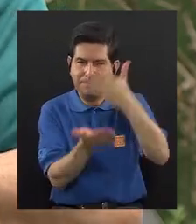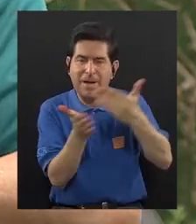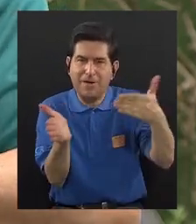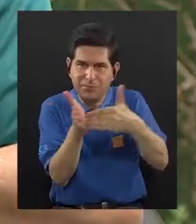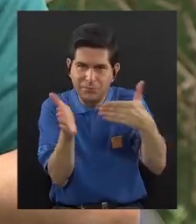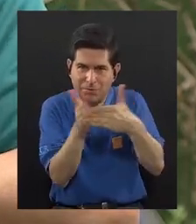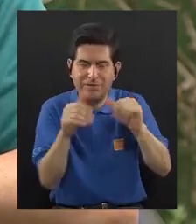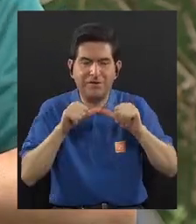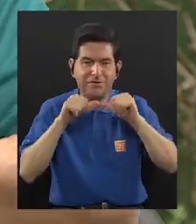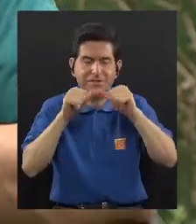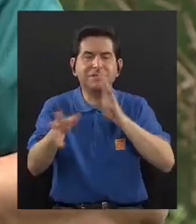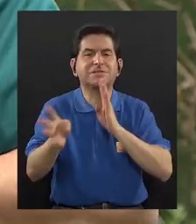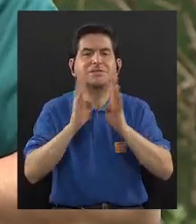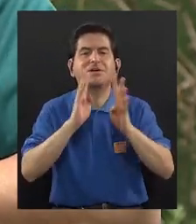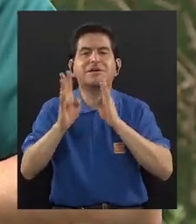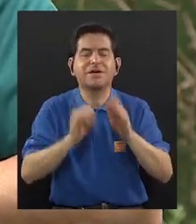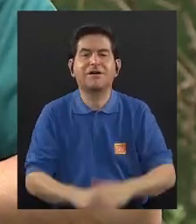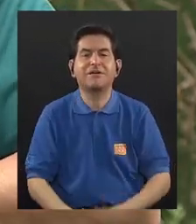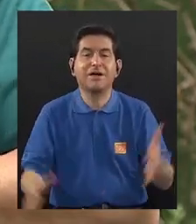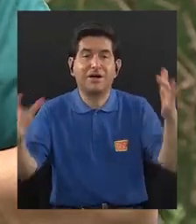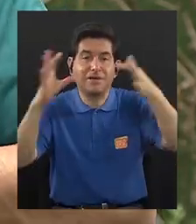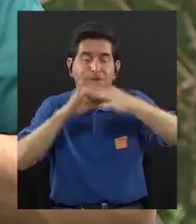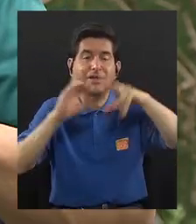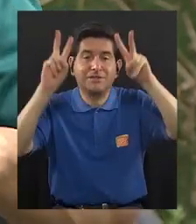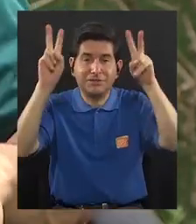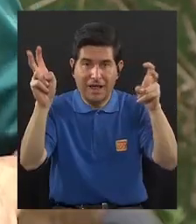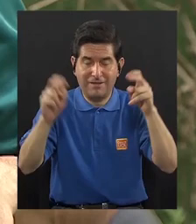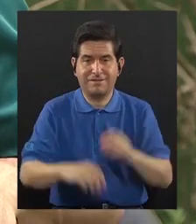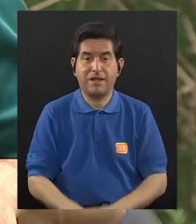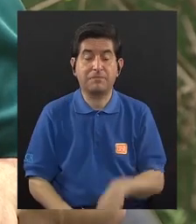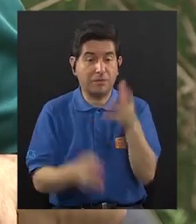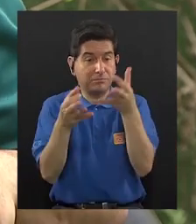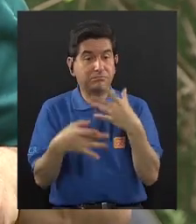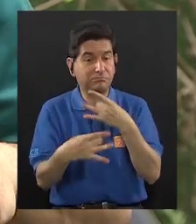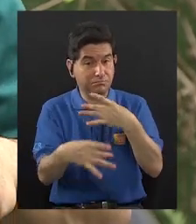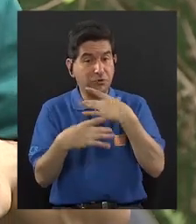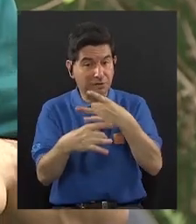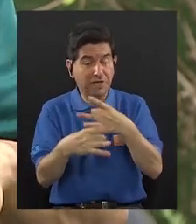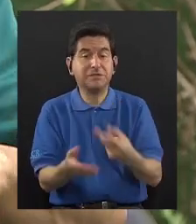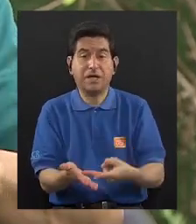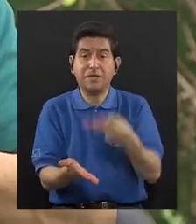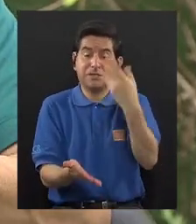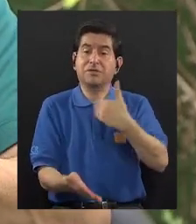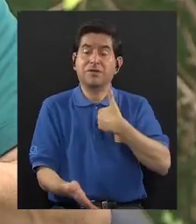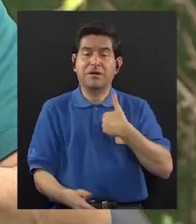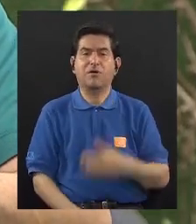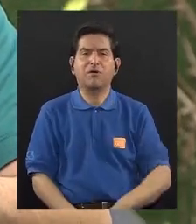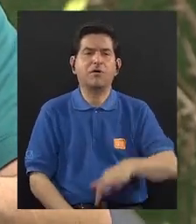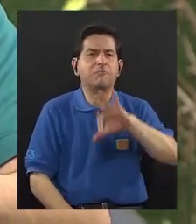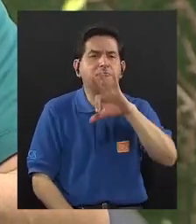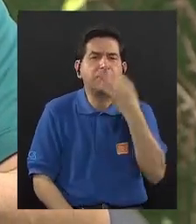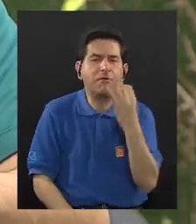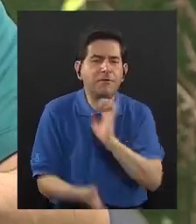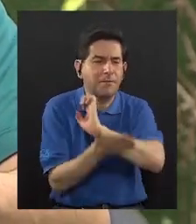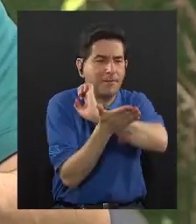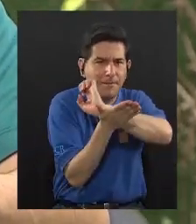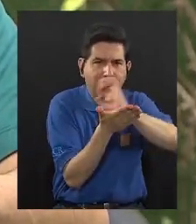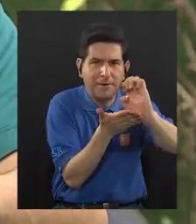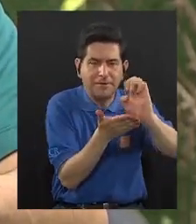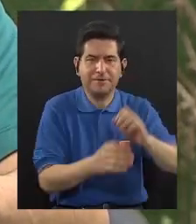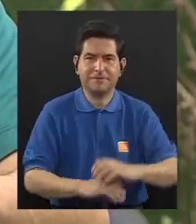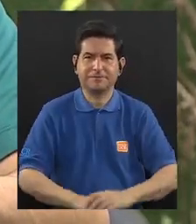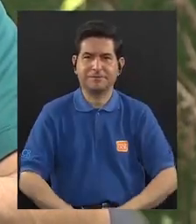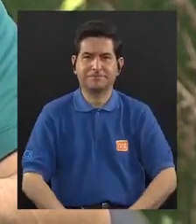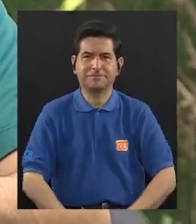una nueva pausa para continuar conversando acerca de este tema que es sumamente interesante y valioso y es cómo prevenir